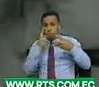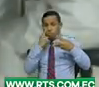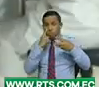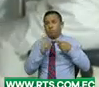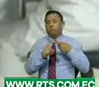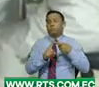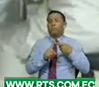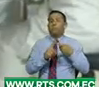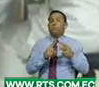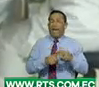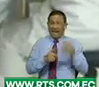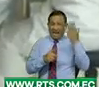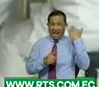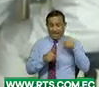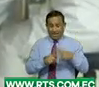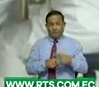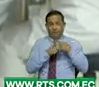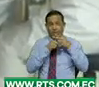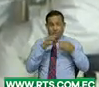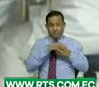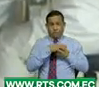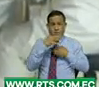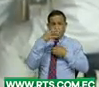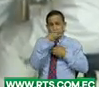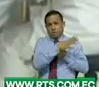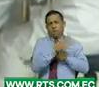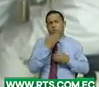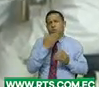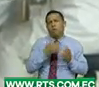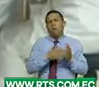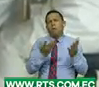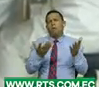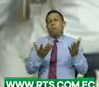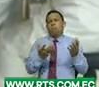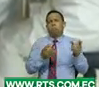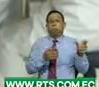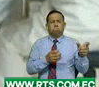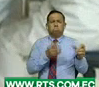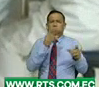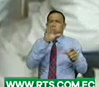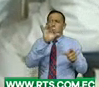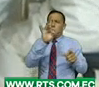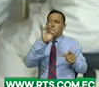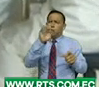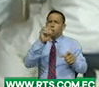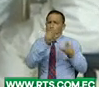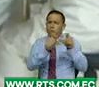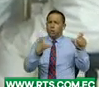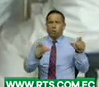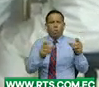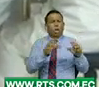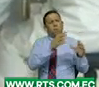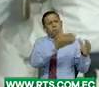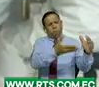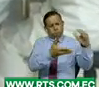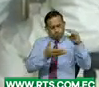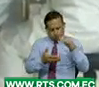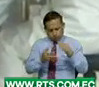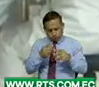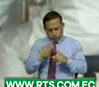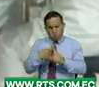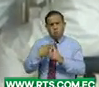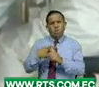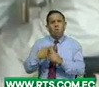inicio de la pandemia de una placa de 96 por lo menos se acercaban 80 positivos era una cosa muy elevada después